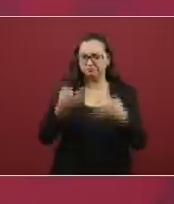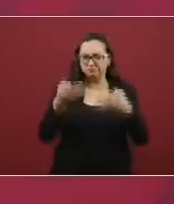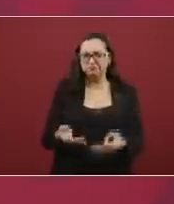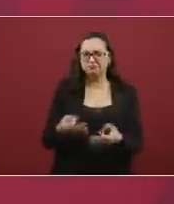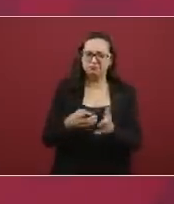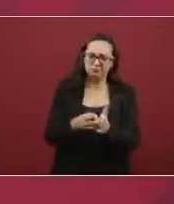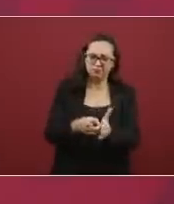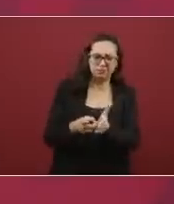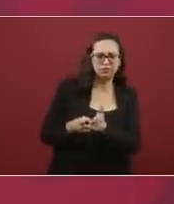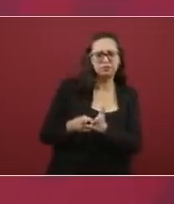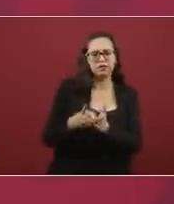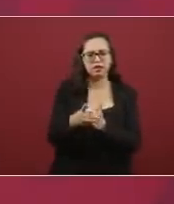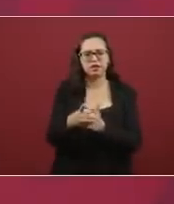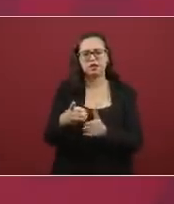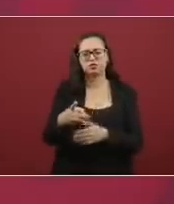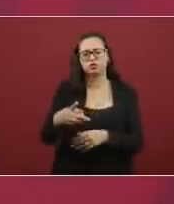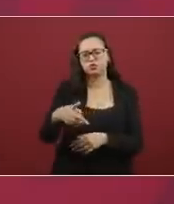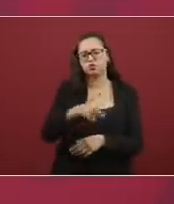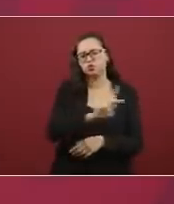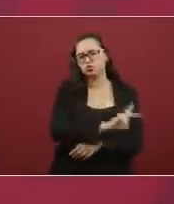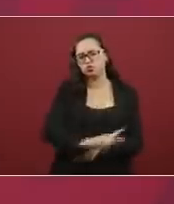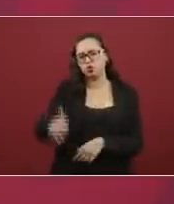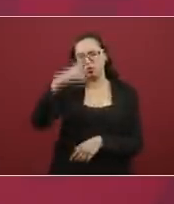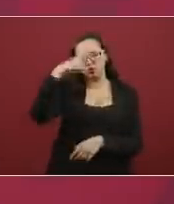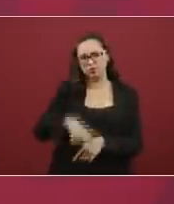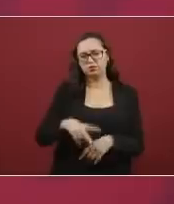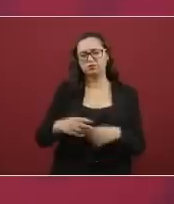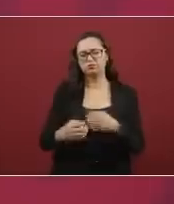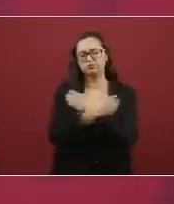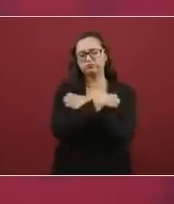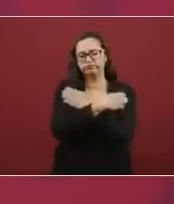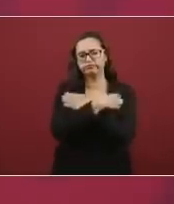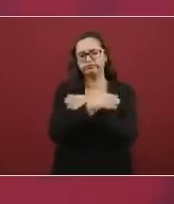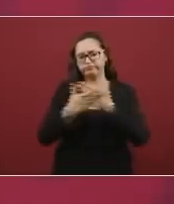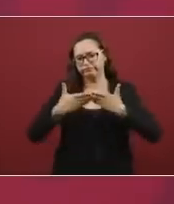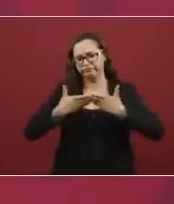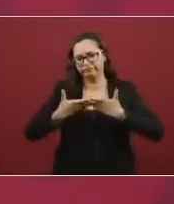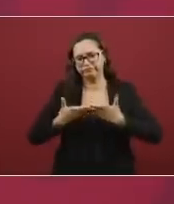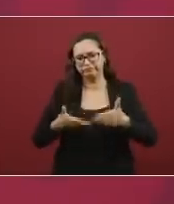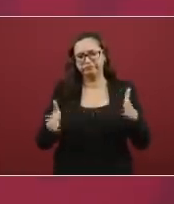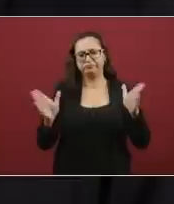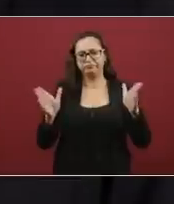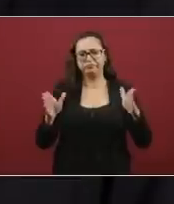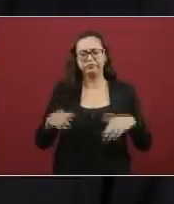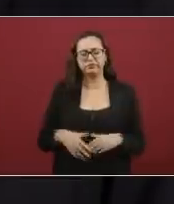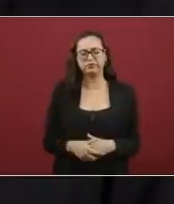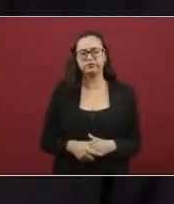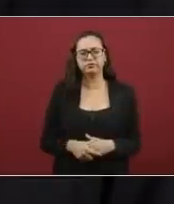derecho que tienen los mexicanos a la educación pública, que la educación no sea